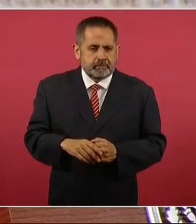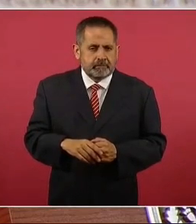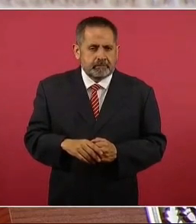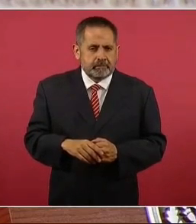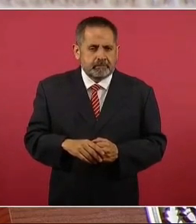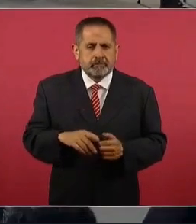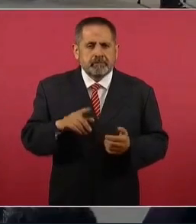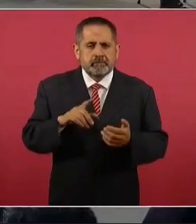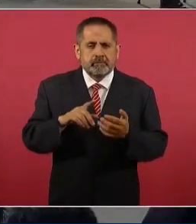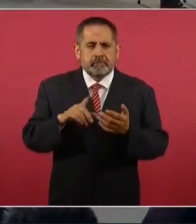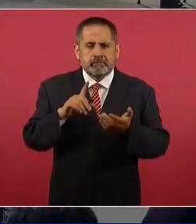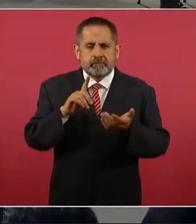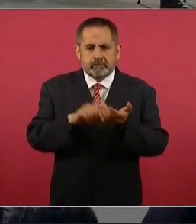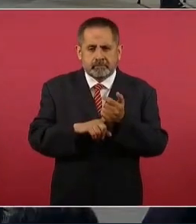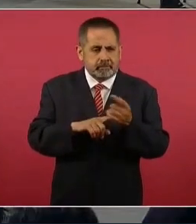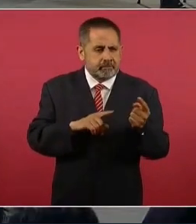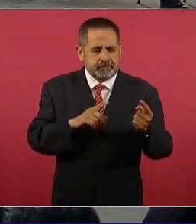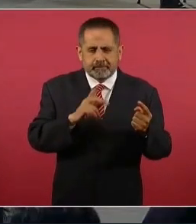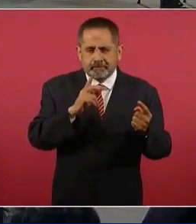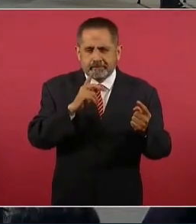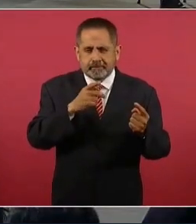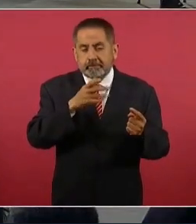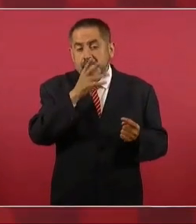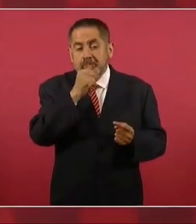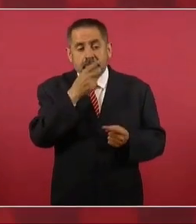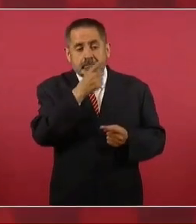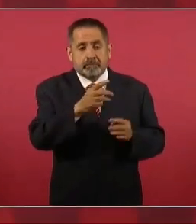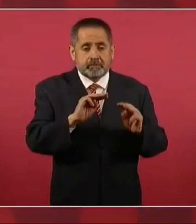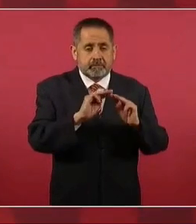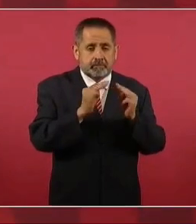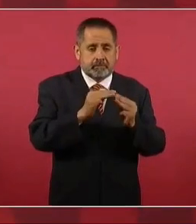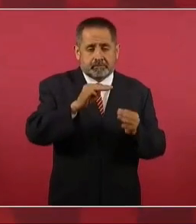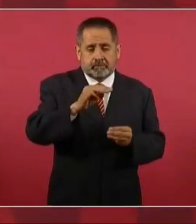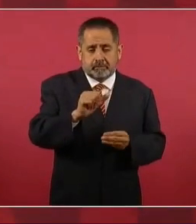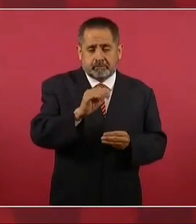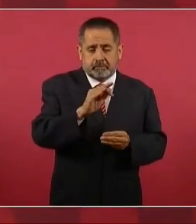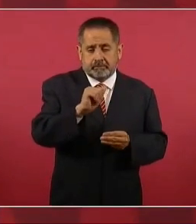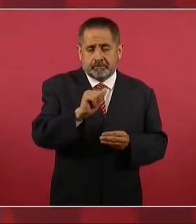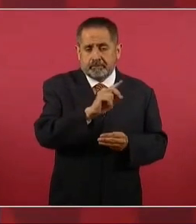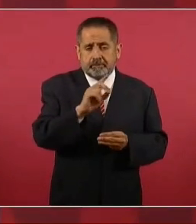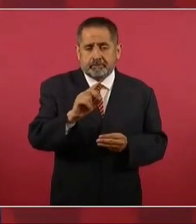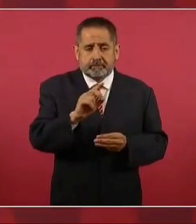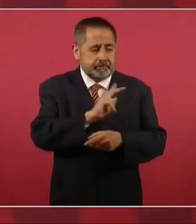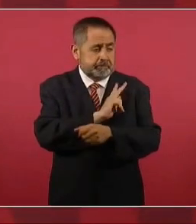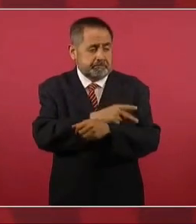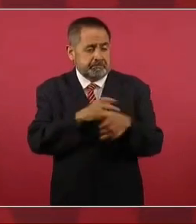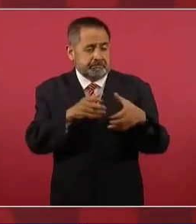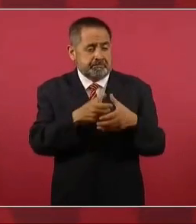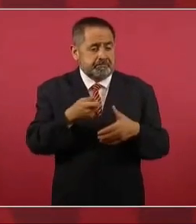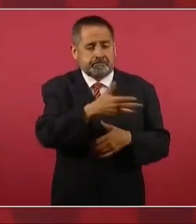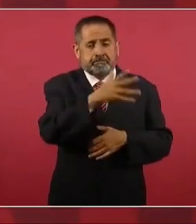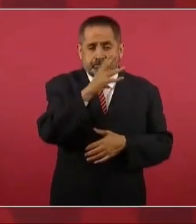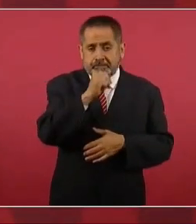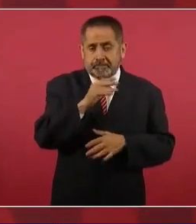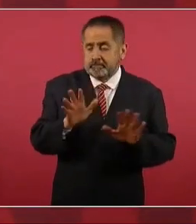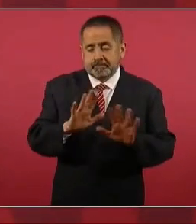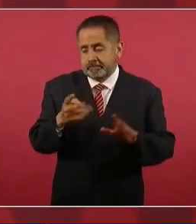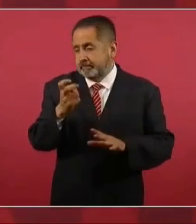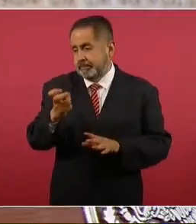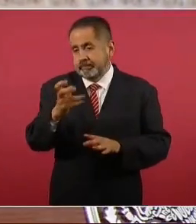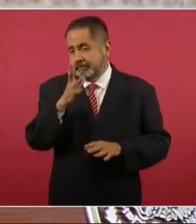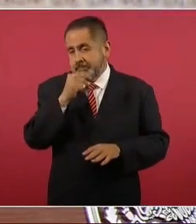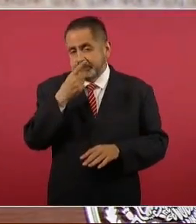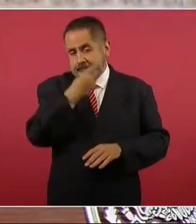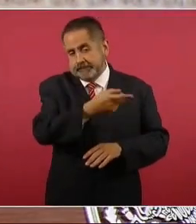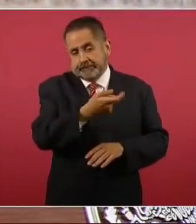ya no puedo decir mafia del poder, ya eso no lo puedo decir. No, ya eso ya no.